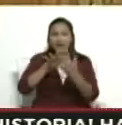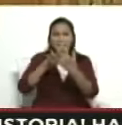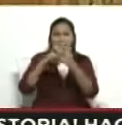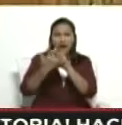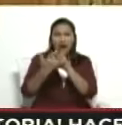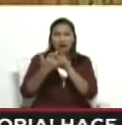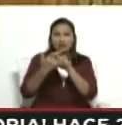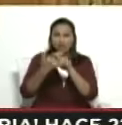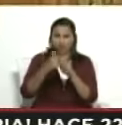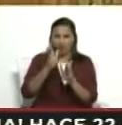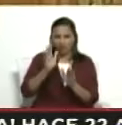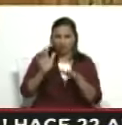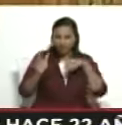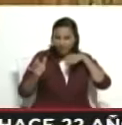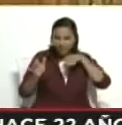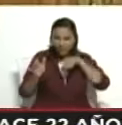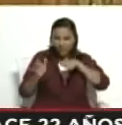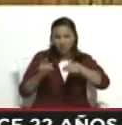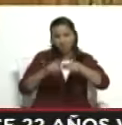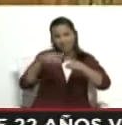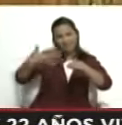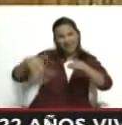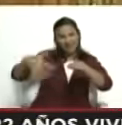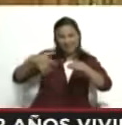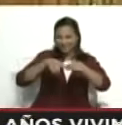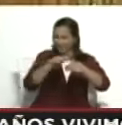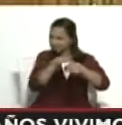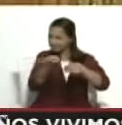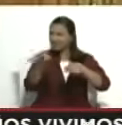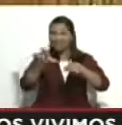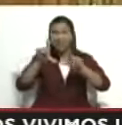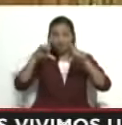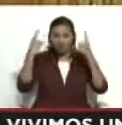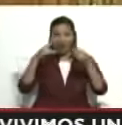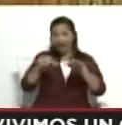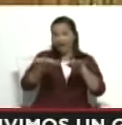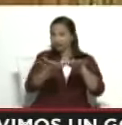mano derecha, cuando uno va llegando a La Guaira. Ahí arriba está.